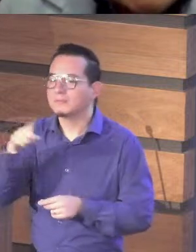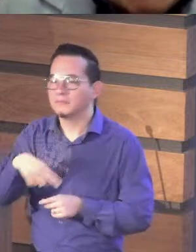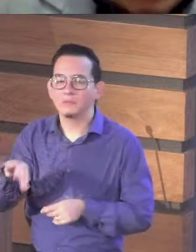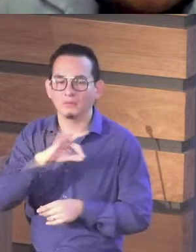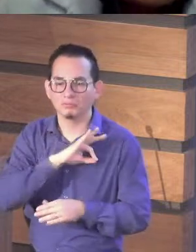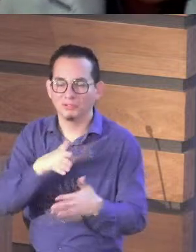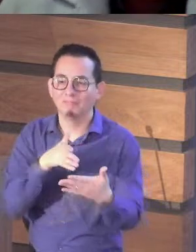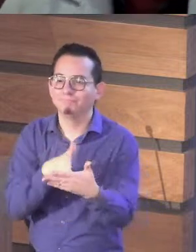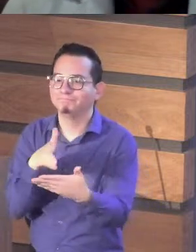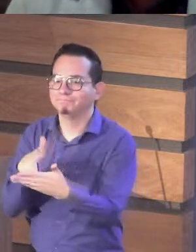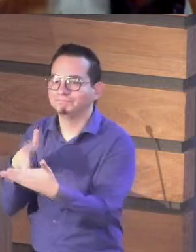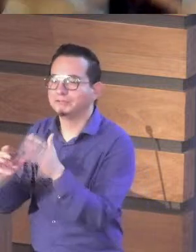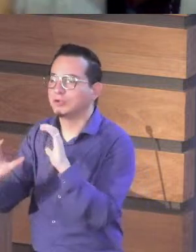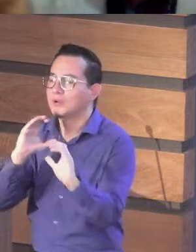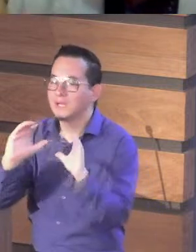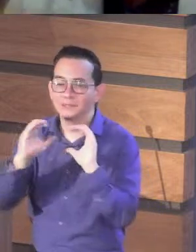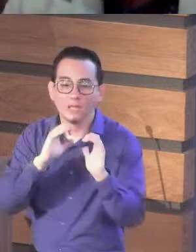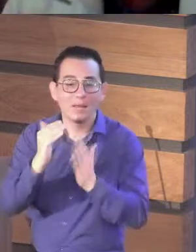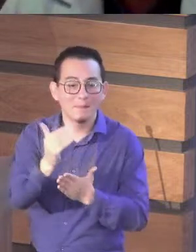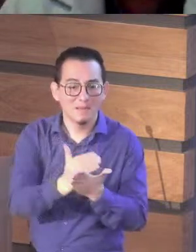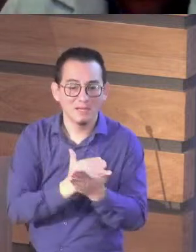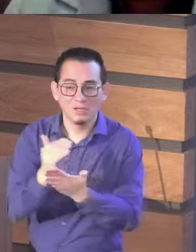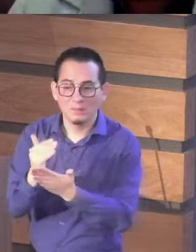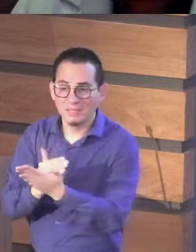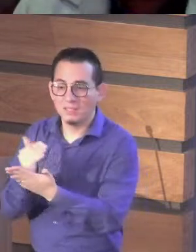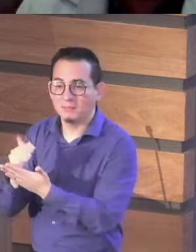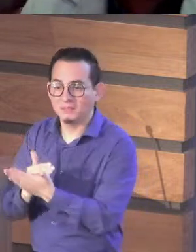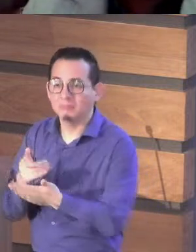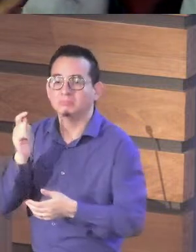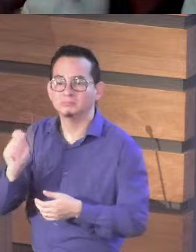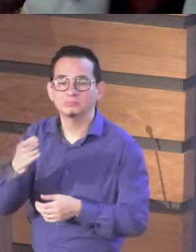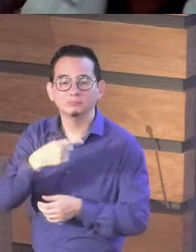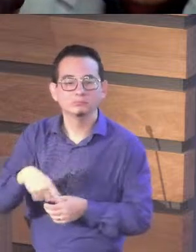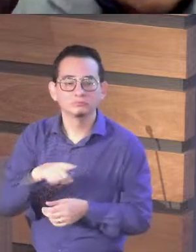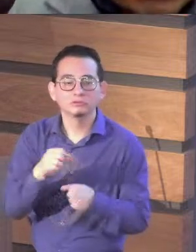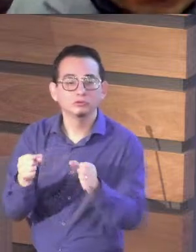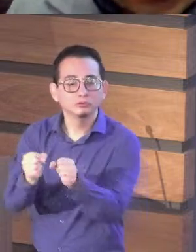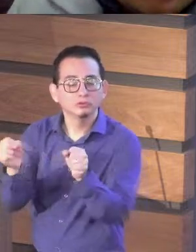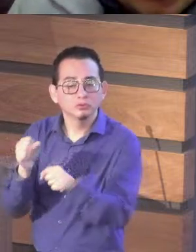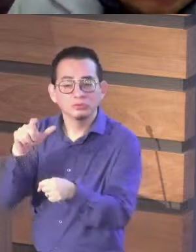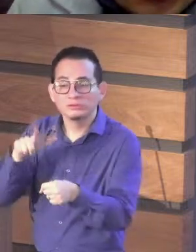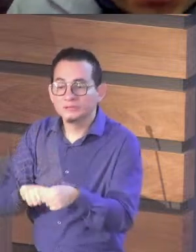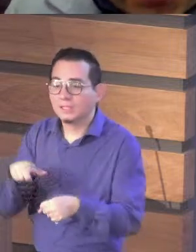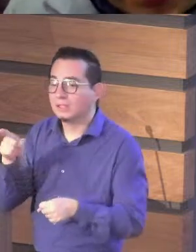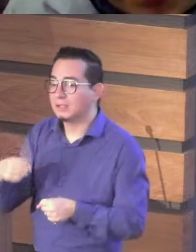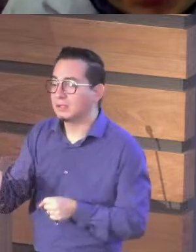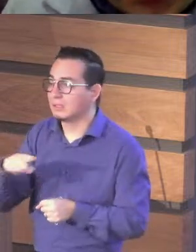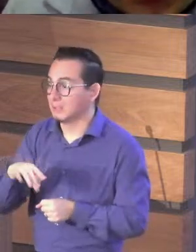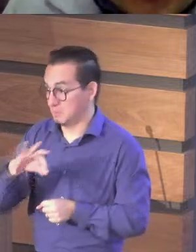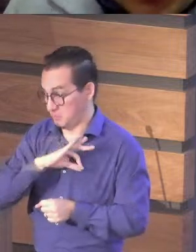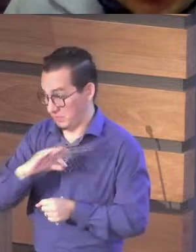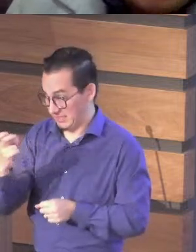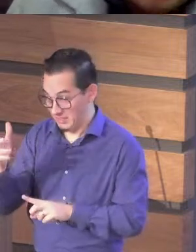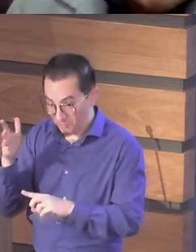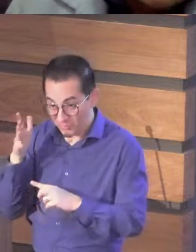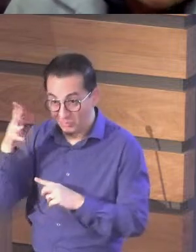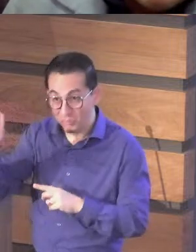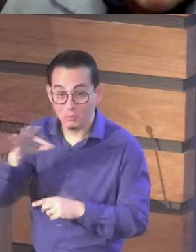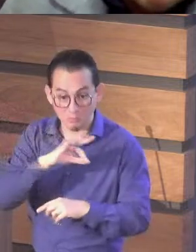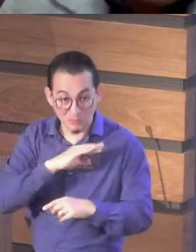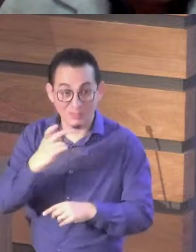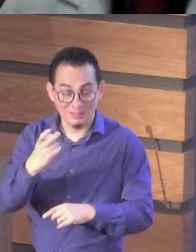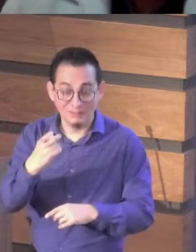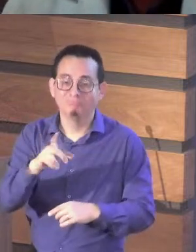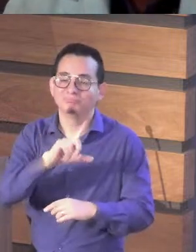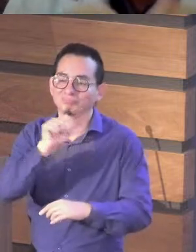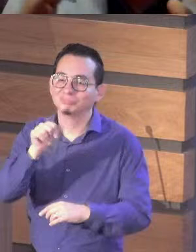se aísla del medio social y eso puede conllevar a otras patologías. Es por eso